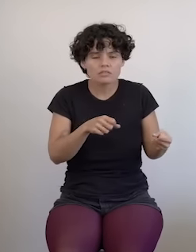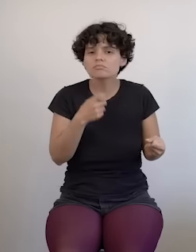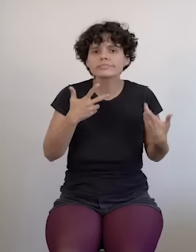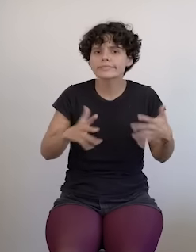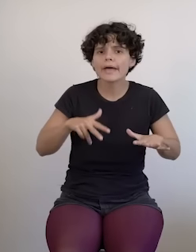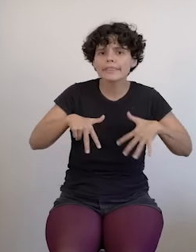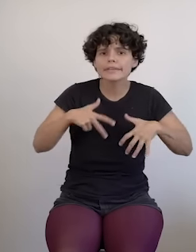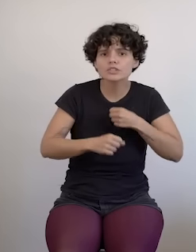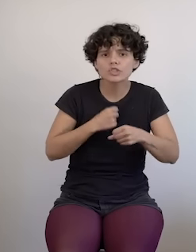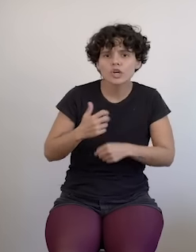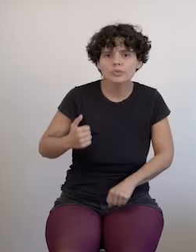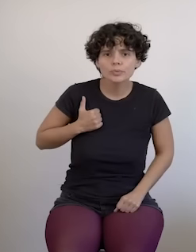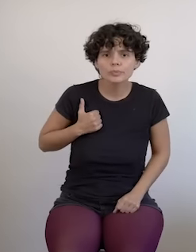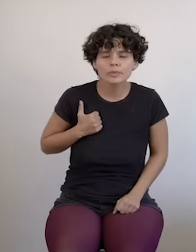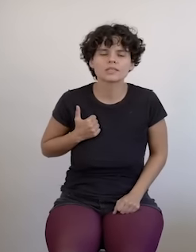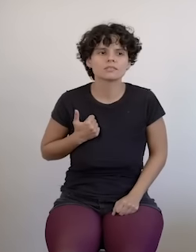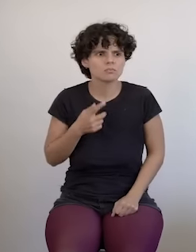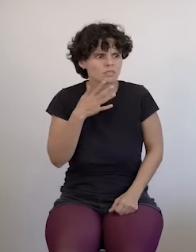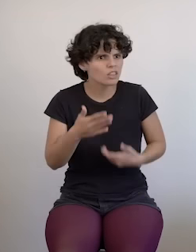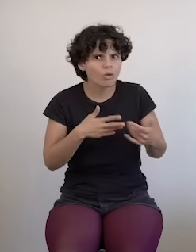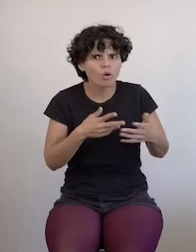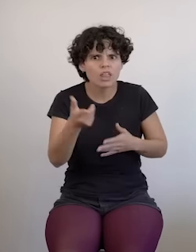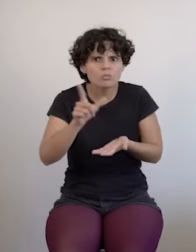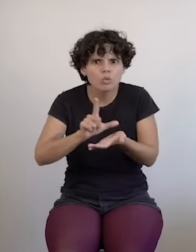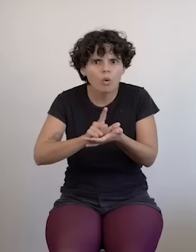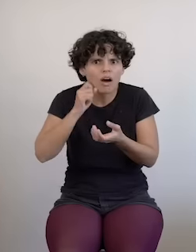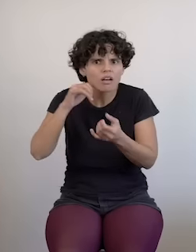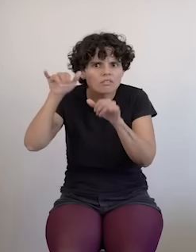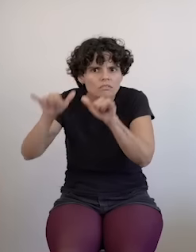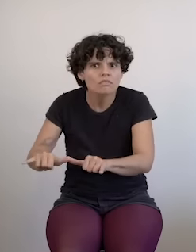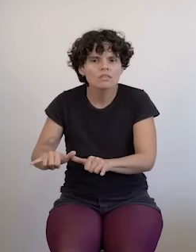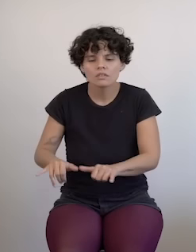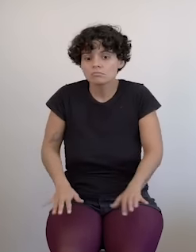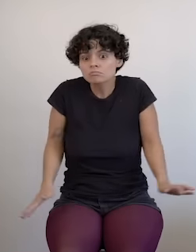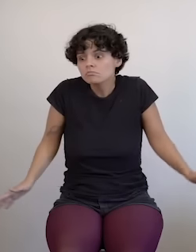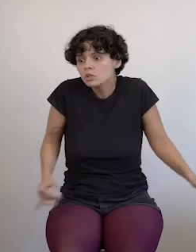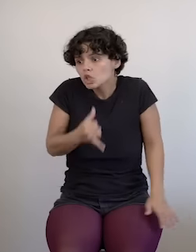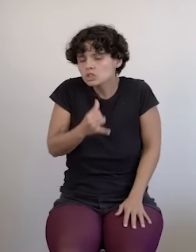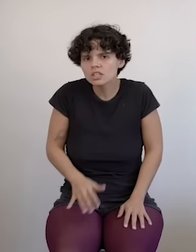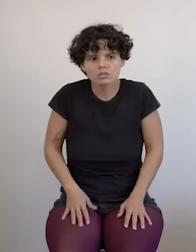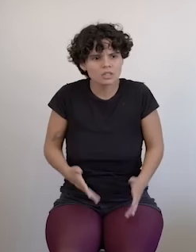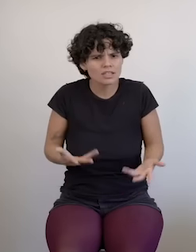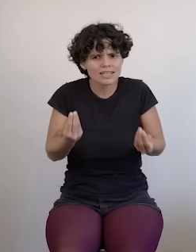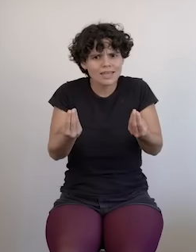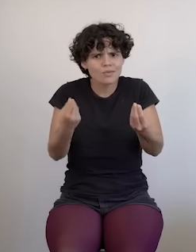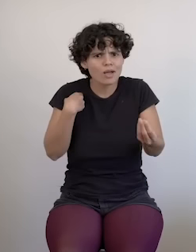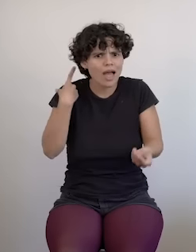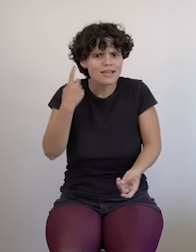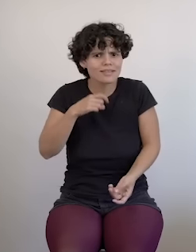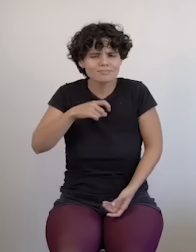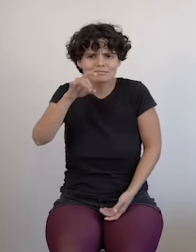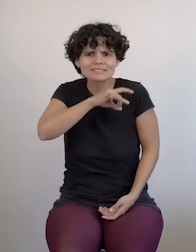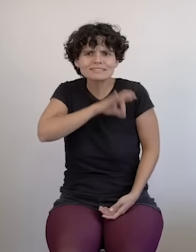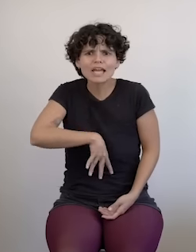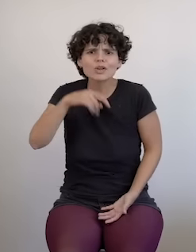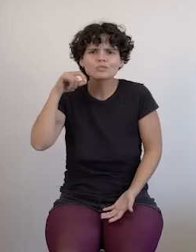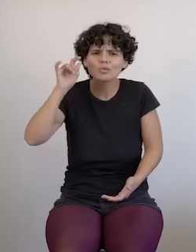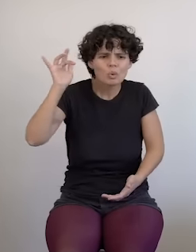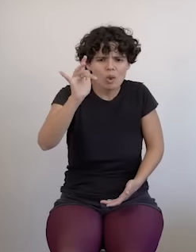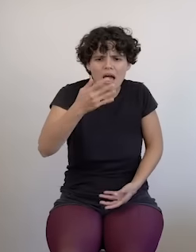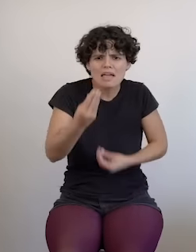los 18 años. Y digo, yo, ¿ya dónde te hallaste? No sé, po. Sí, digo yo, qué chucha, weón. Qué guate